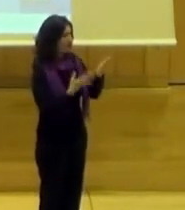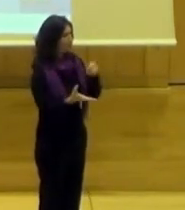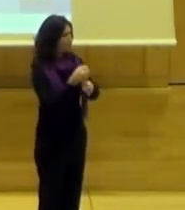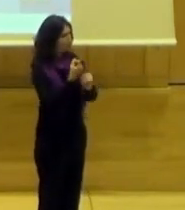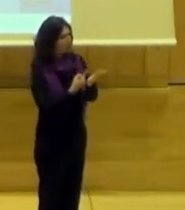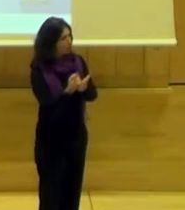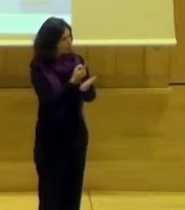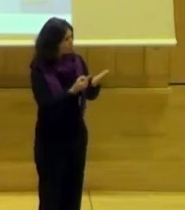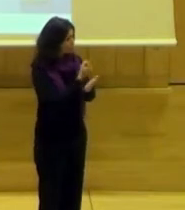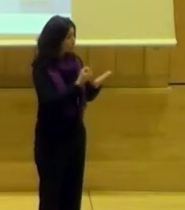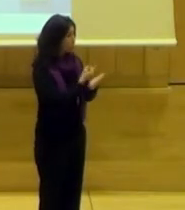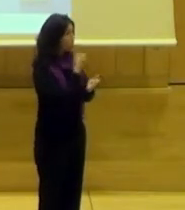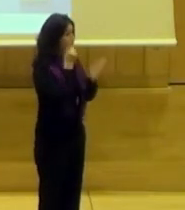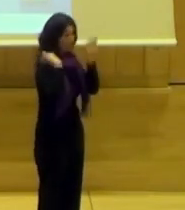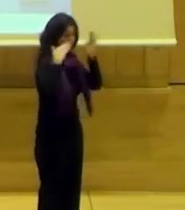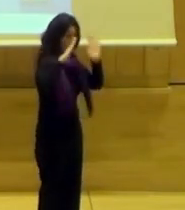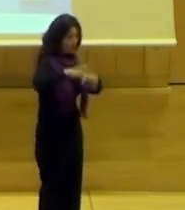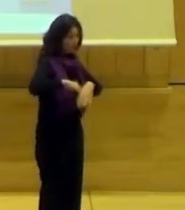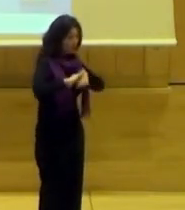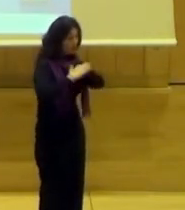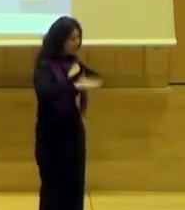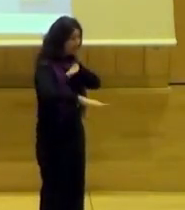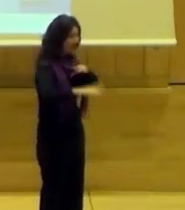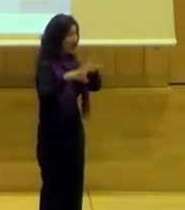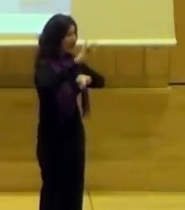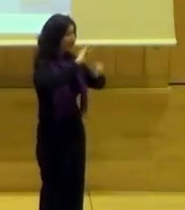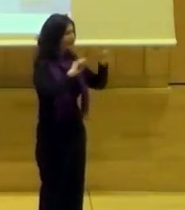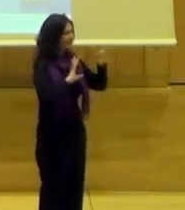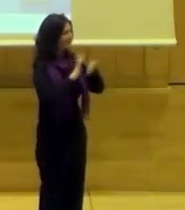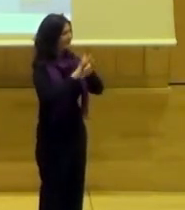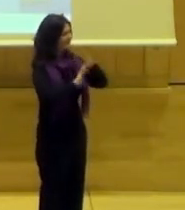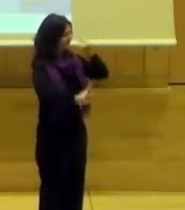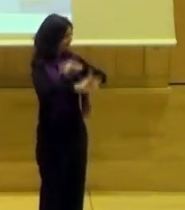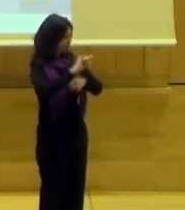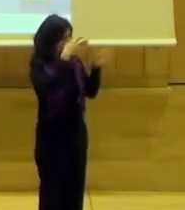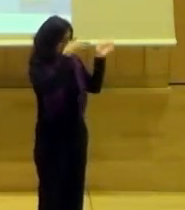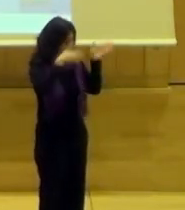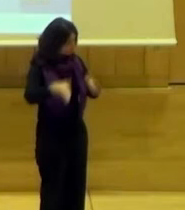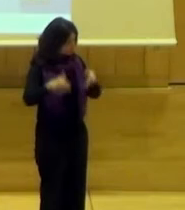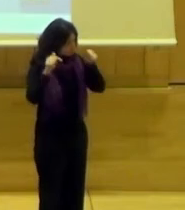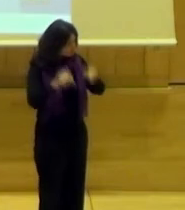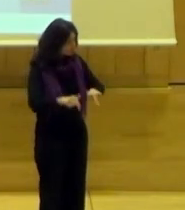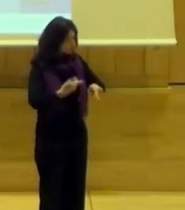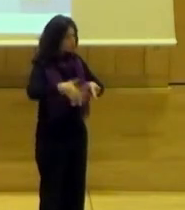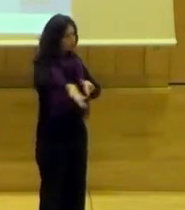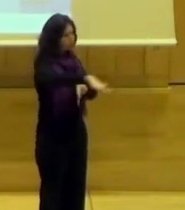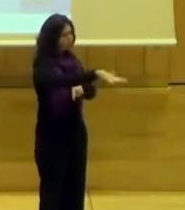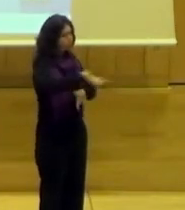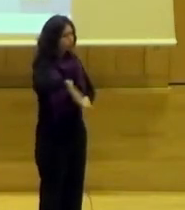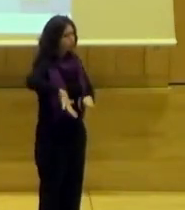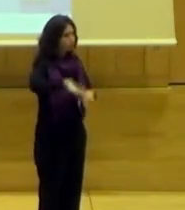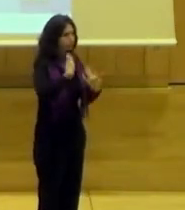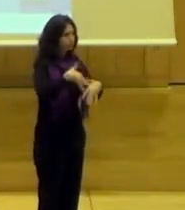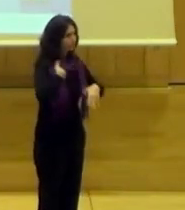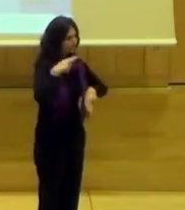rutas. Digamos que los últimos pavimentos del Albaicín y Sacromonte, porque es la zona donde nos centramos, era un compendio